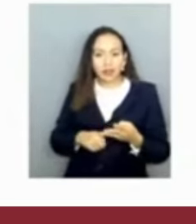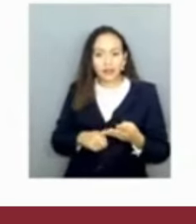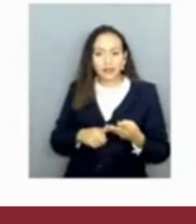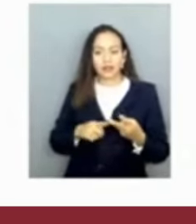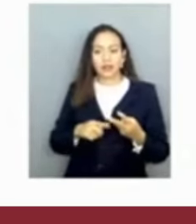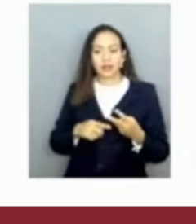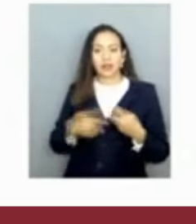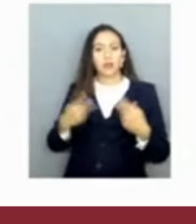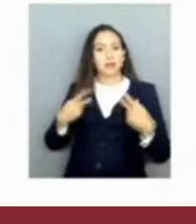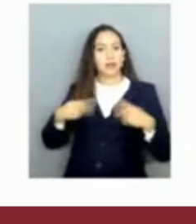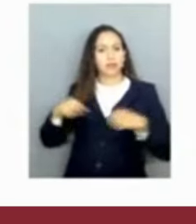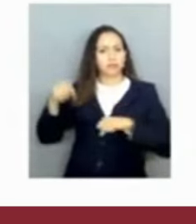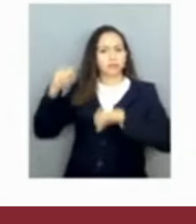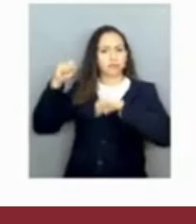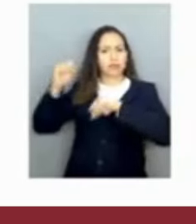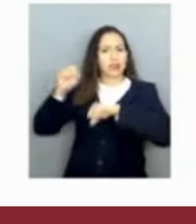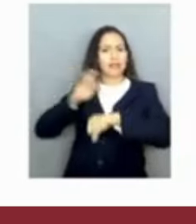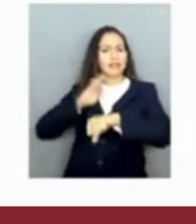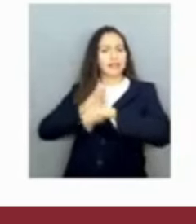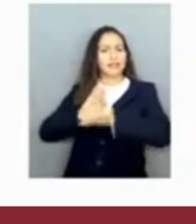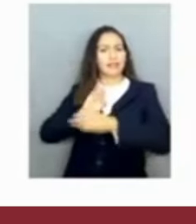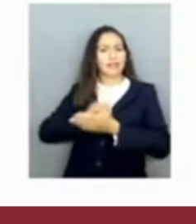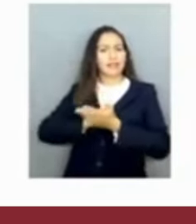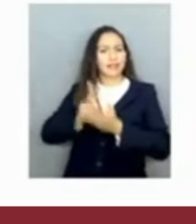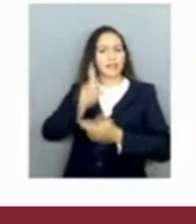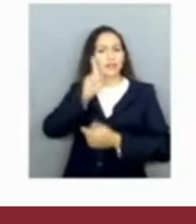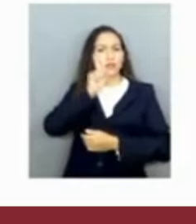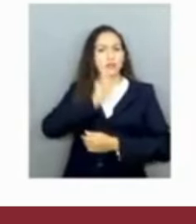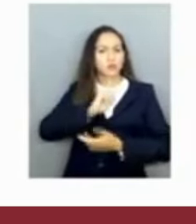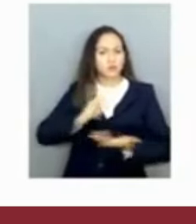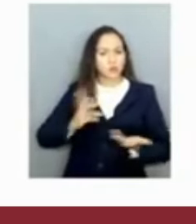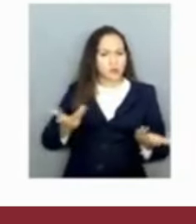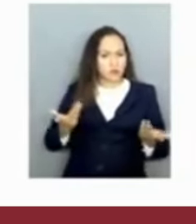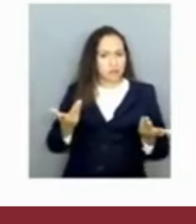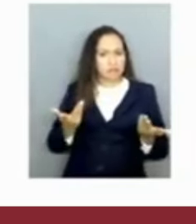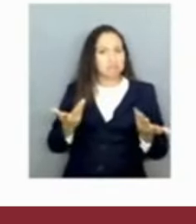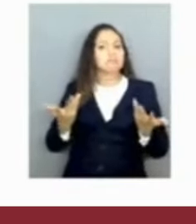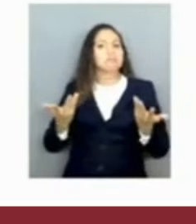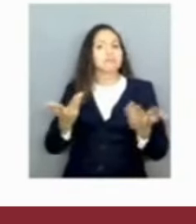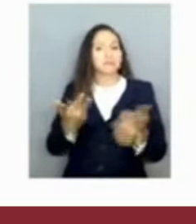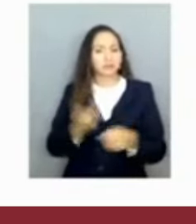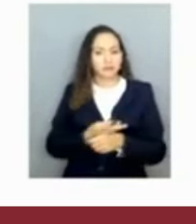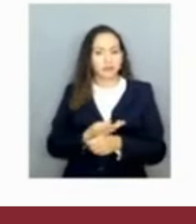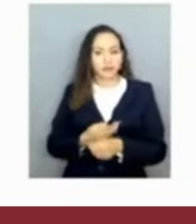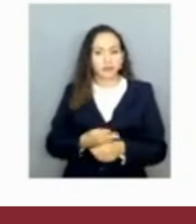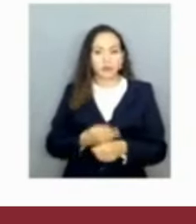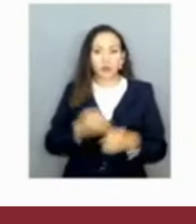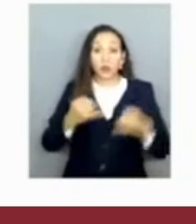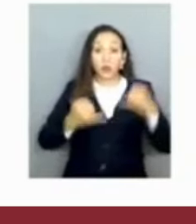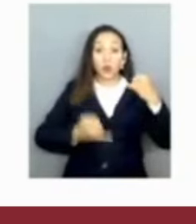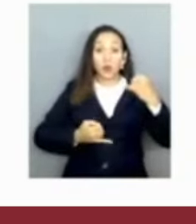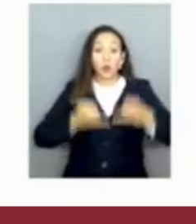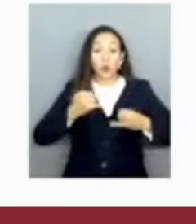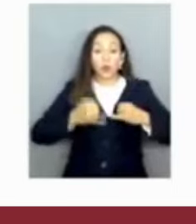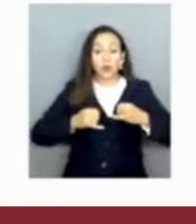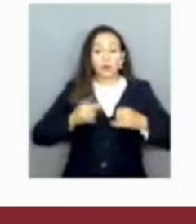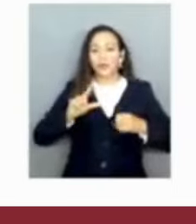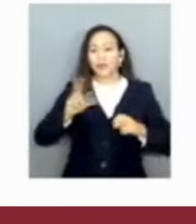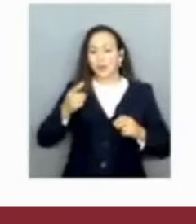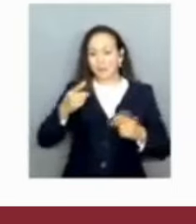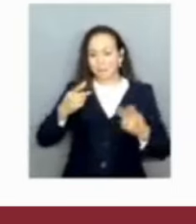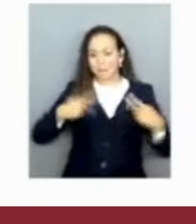den like compartan y suscríbanse para mantenerse al tanto de las noticias más relevantes y antes de